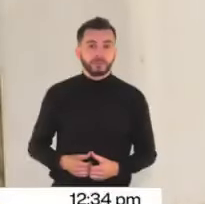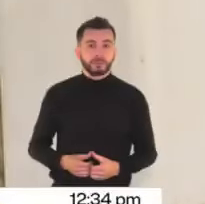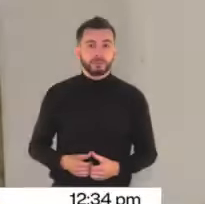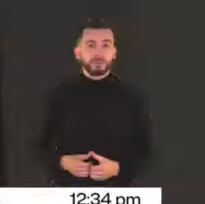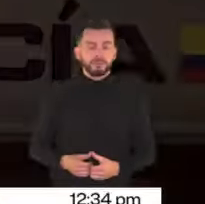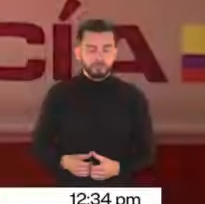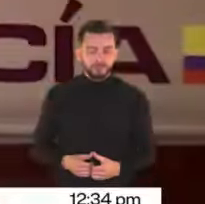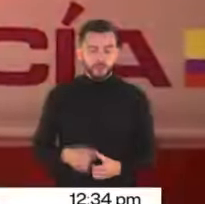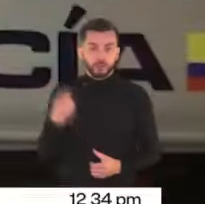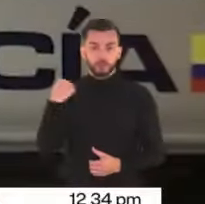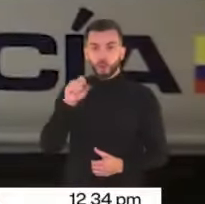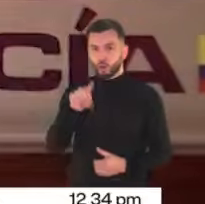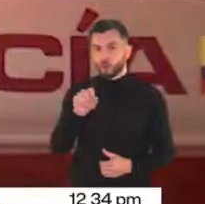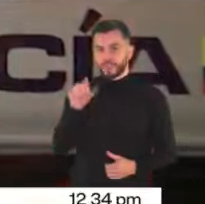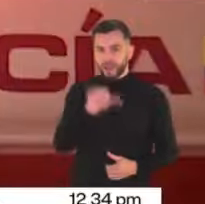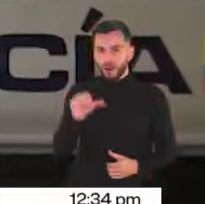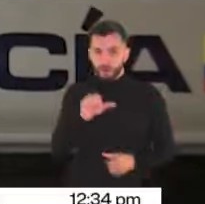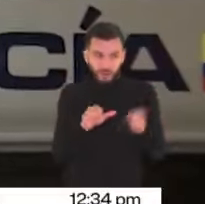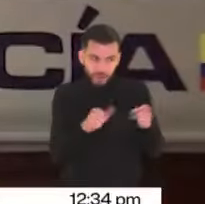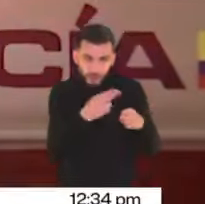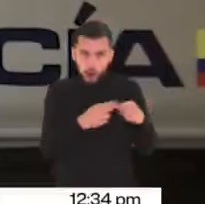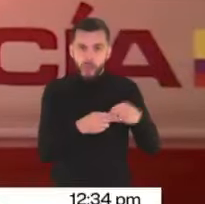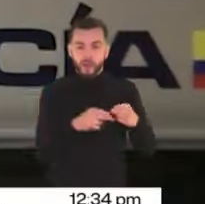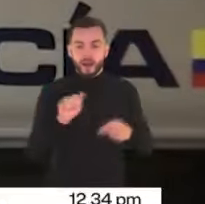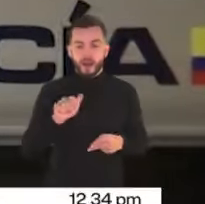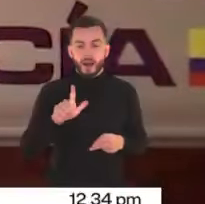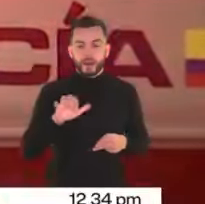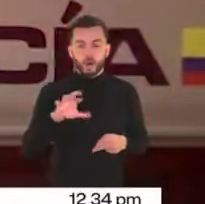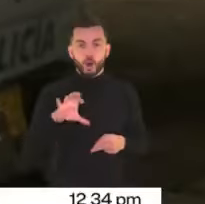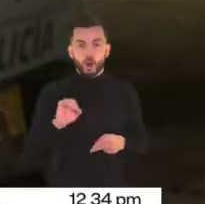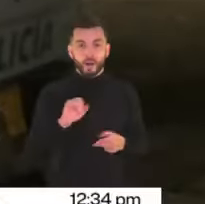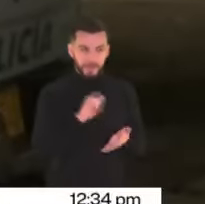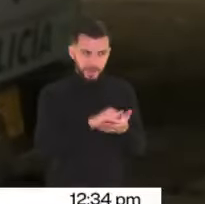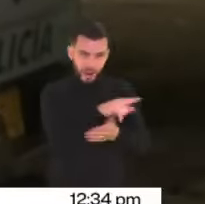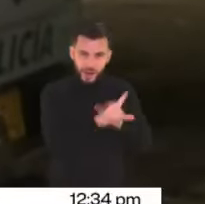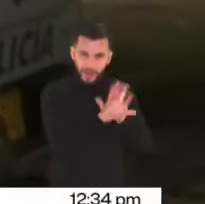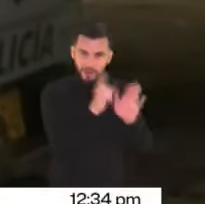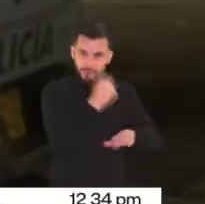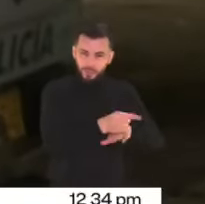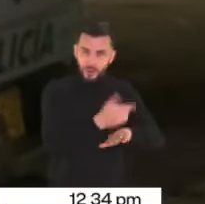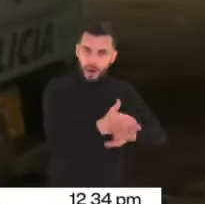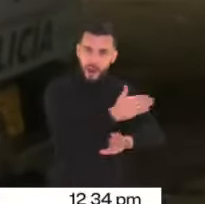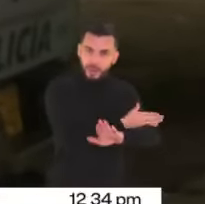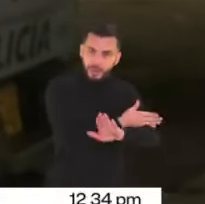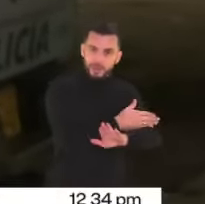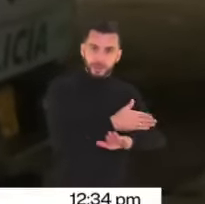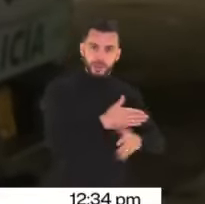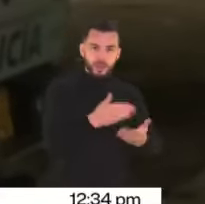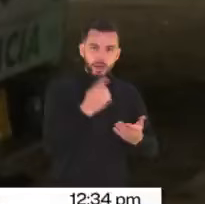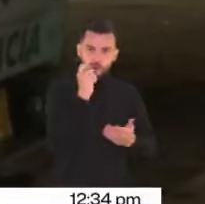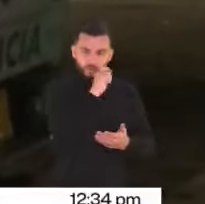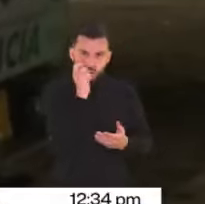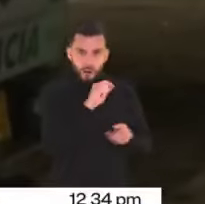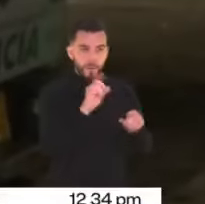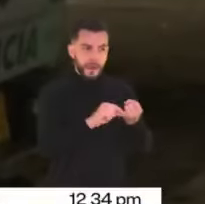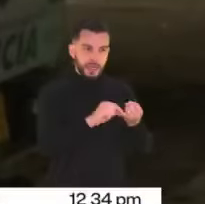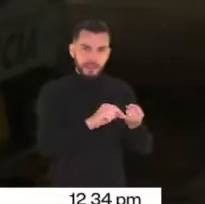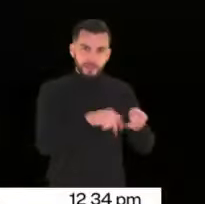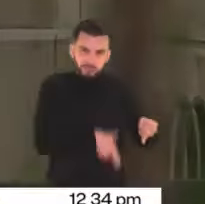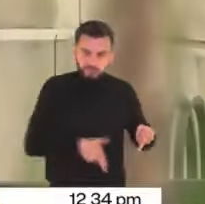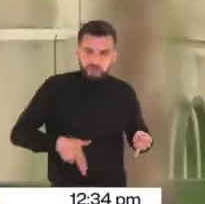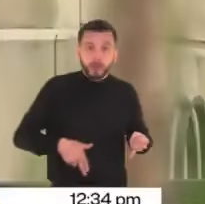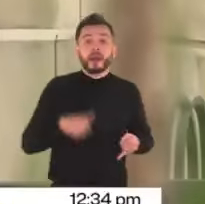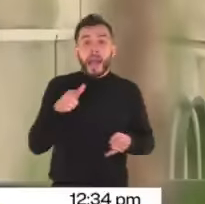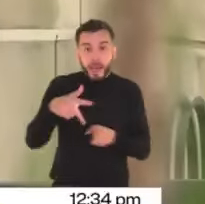El pasado 12 de agosto, alias Alarcón, con antecedentes por hurto y tráfico de droga, fue asesinado en la madrugada al parecer bajo la modalidad de